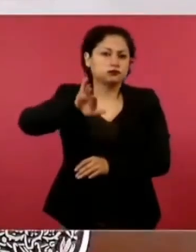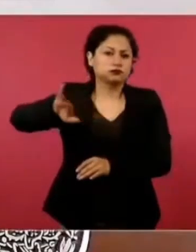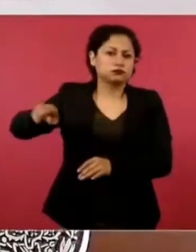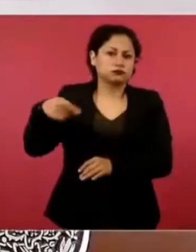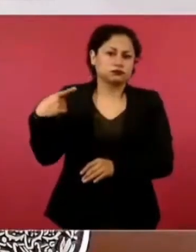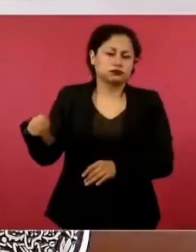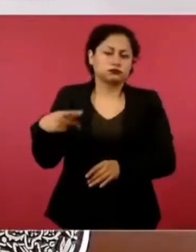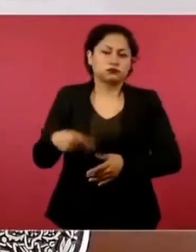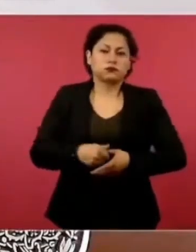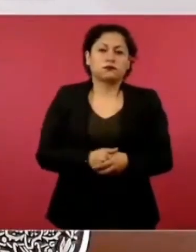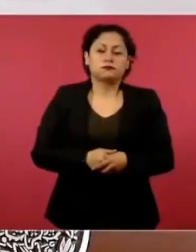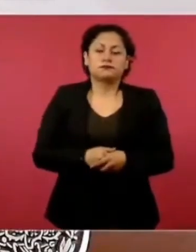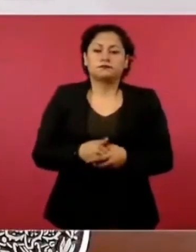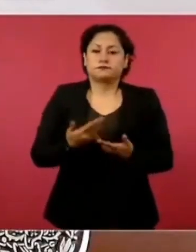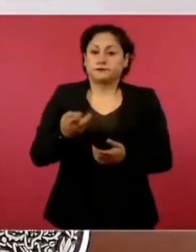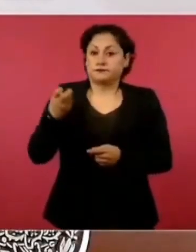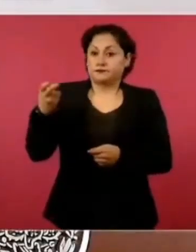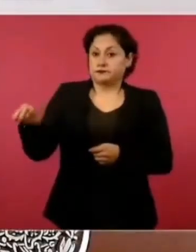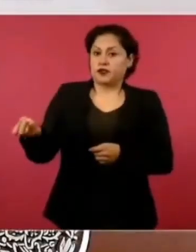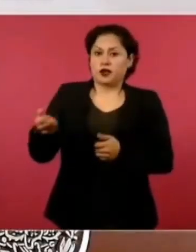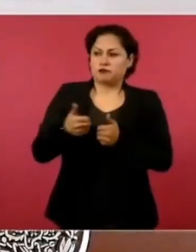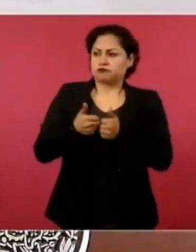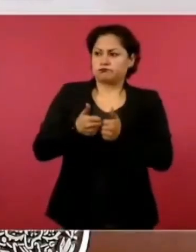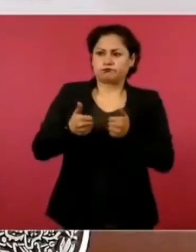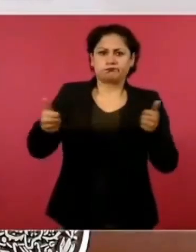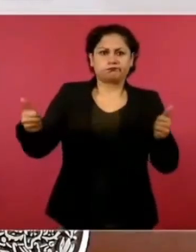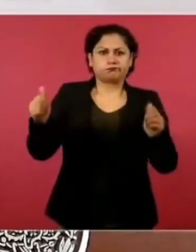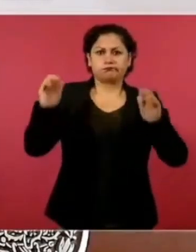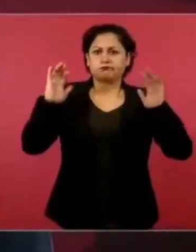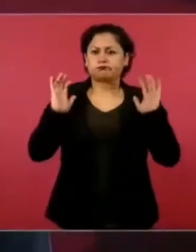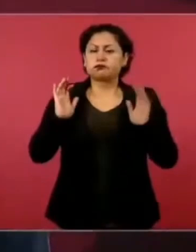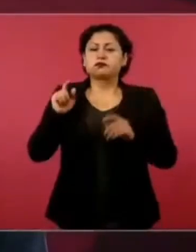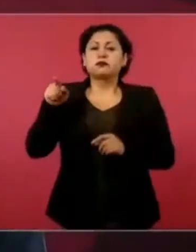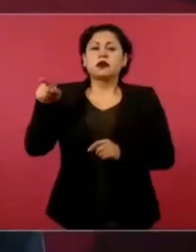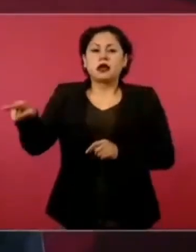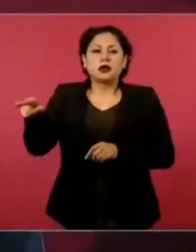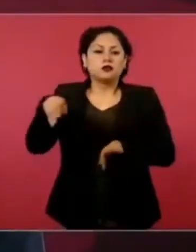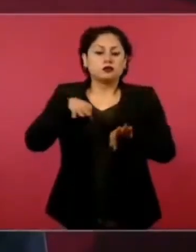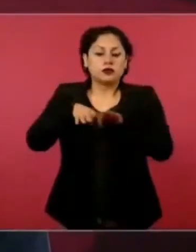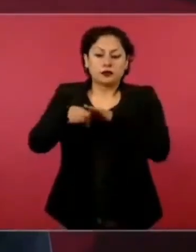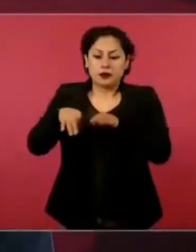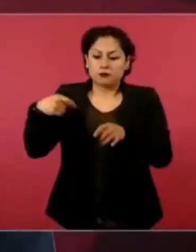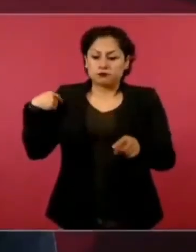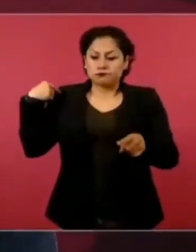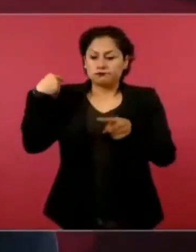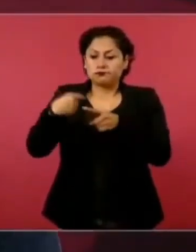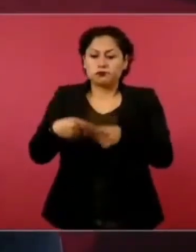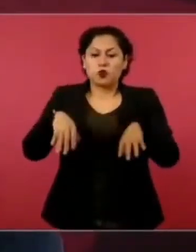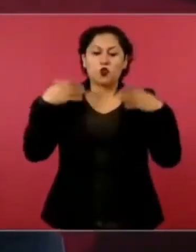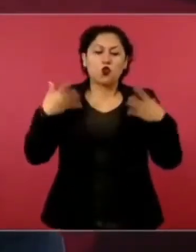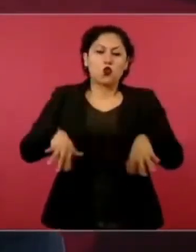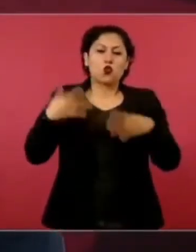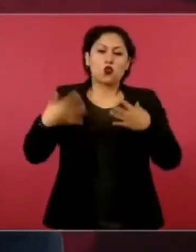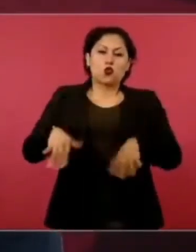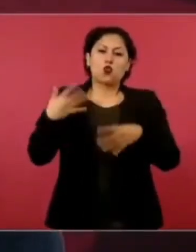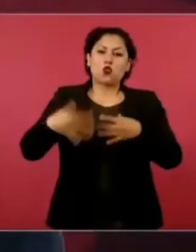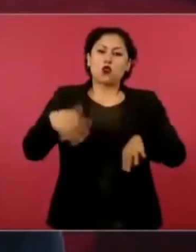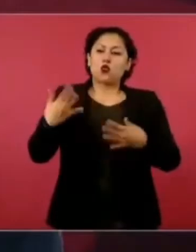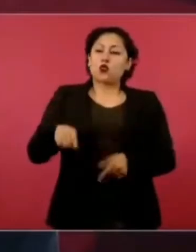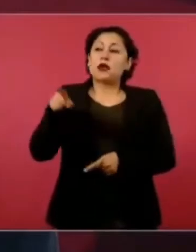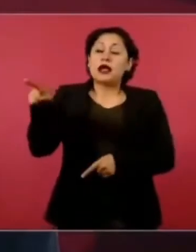Banco de México, que es autónomo, que han hecho muy buen trabajo en el manejo de las